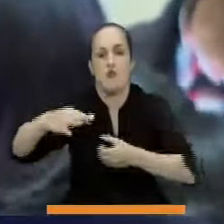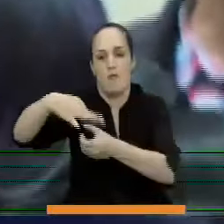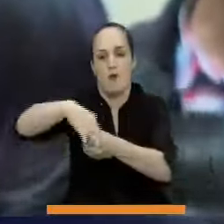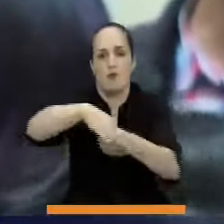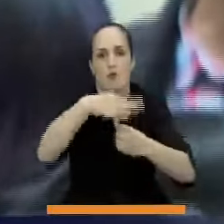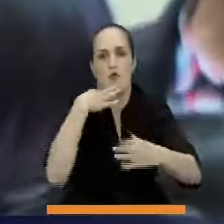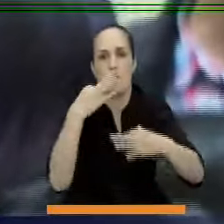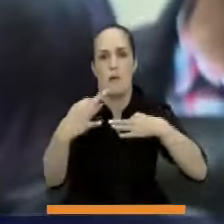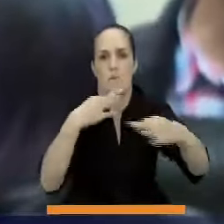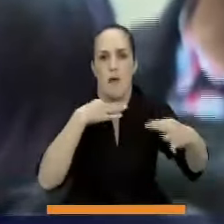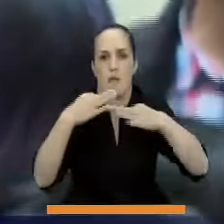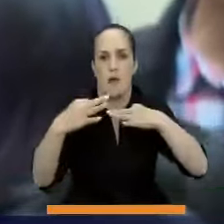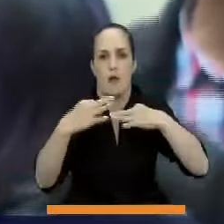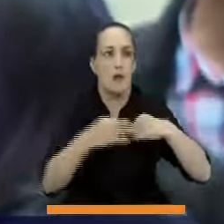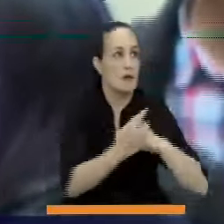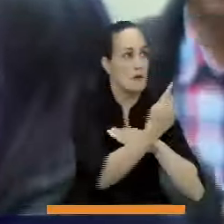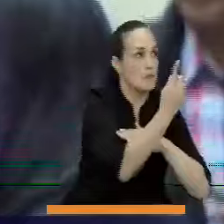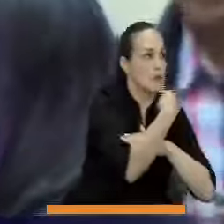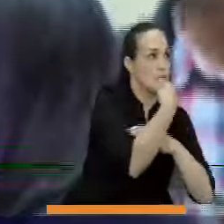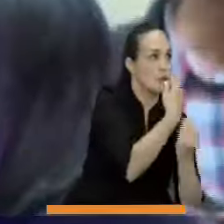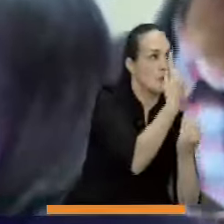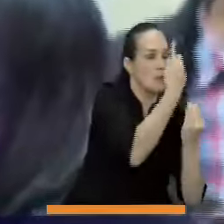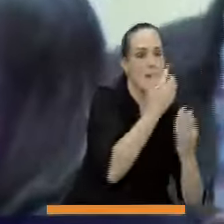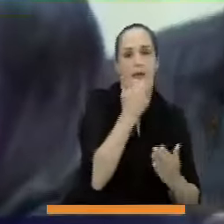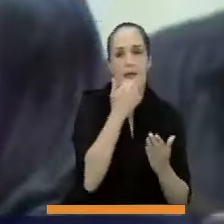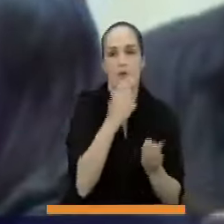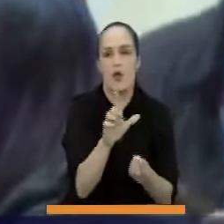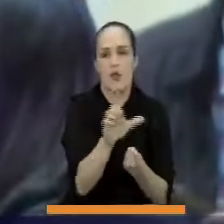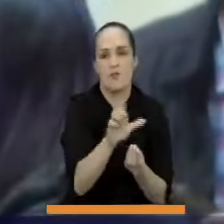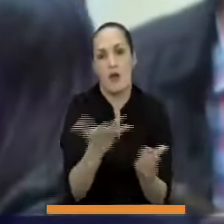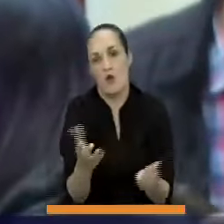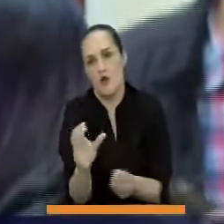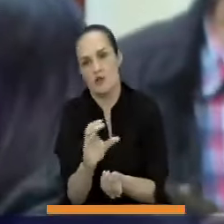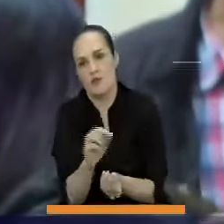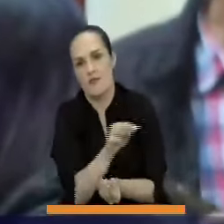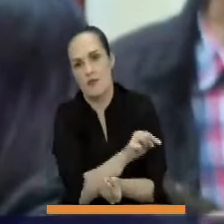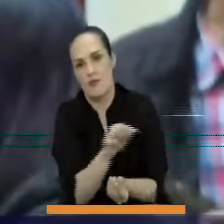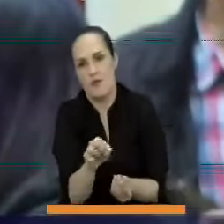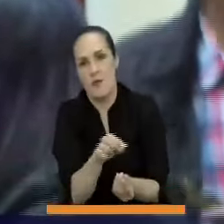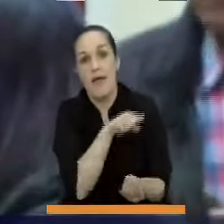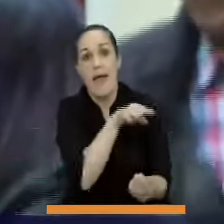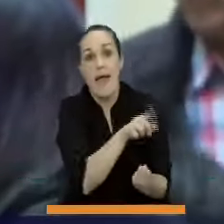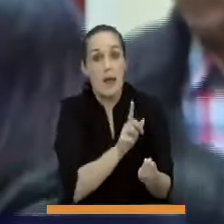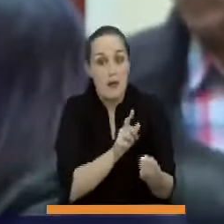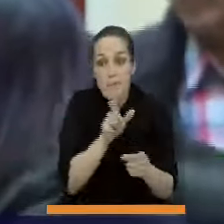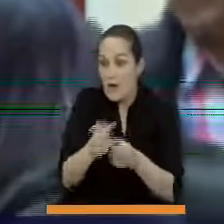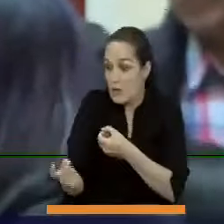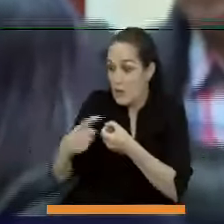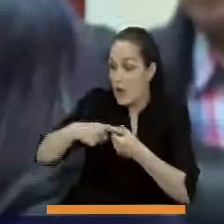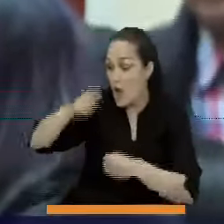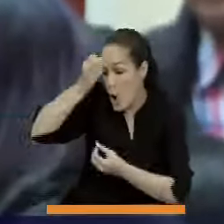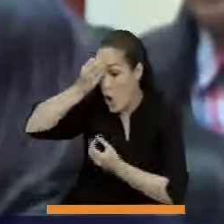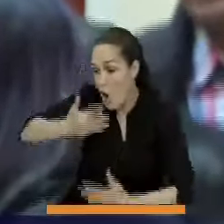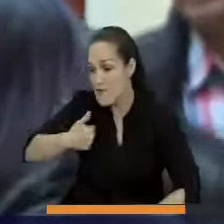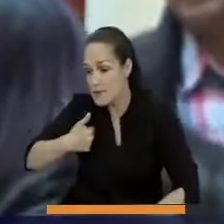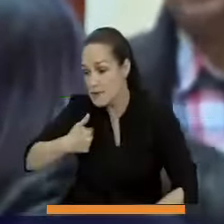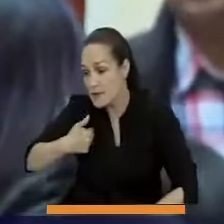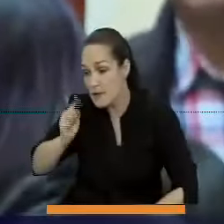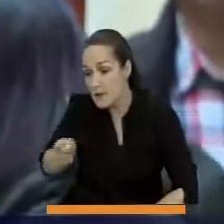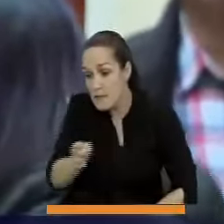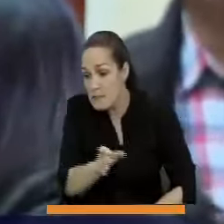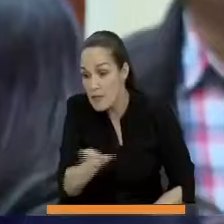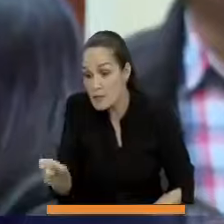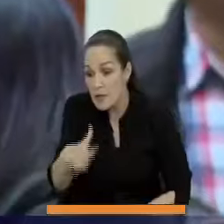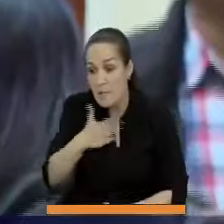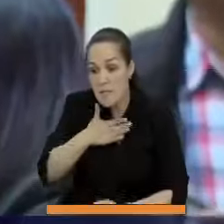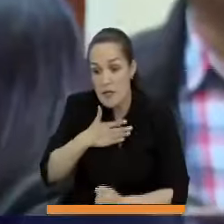terminan obligándolos a votar lo que quieren. Un ejemplo, Partido Liberal o Partido Conservador, quieren someter a la brava a aquellos parlamentarios que no